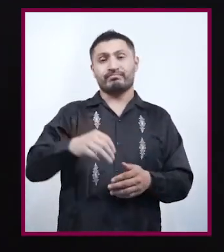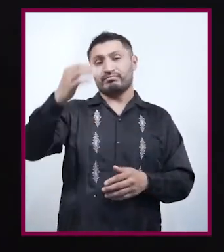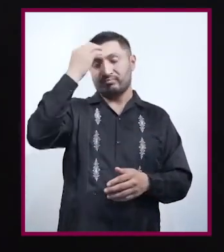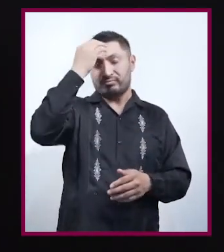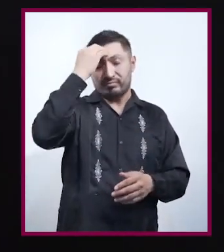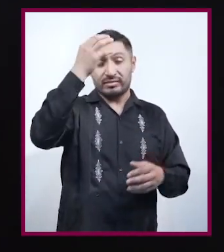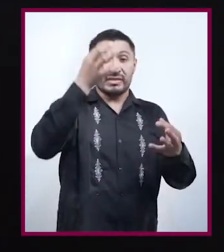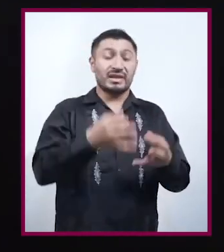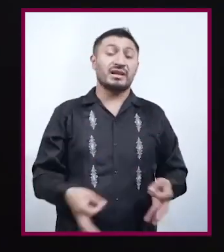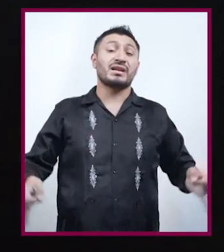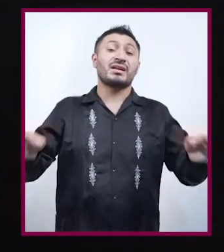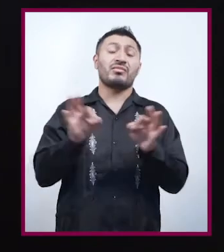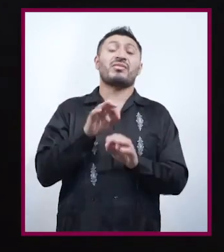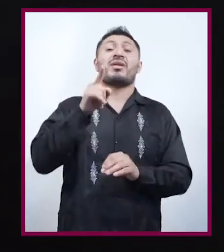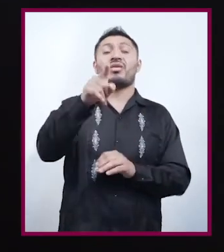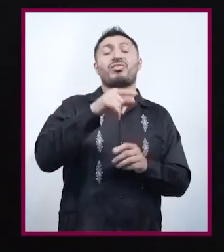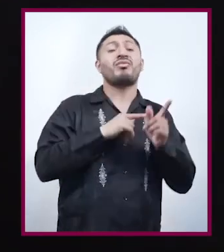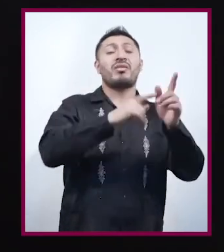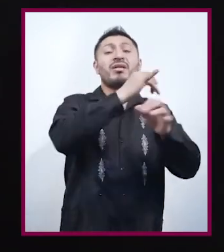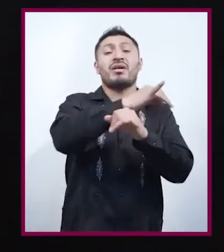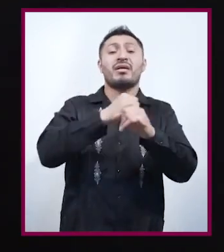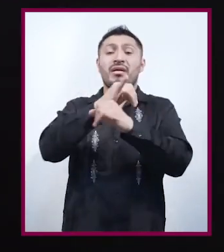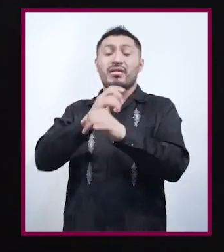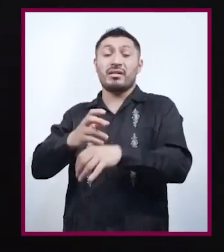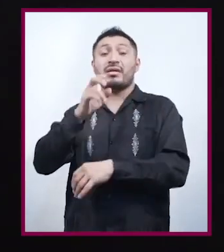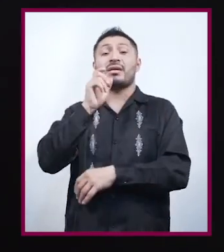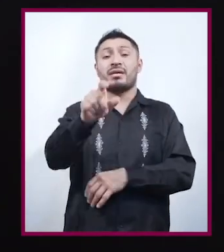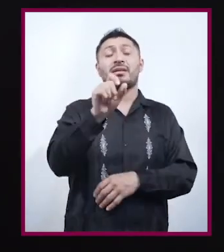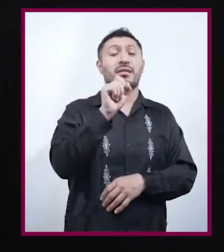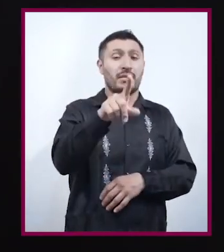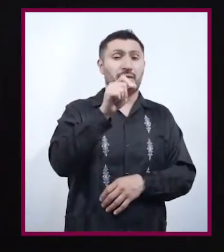etcétera. El conocimiento es un río que se alimenta de sí mismo